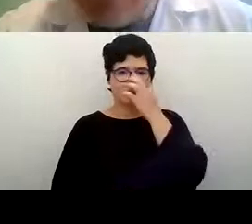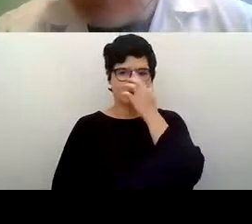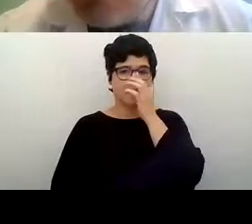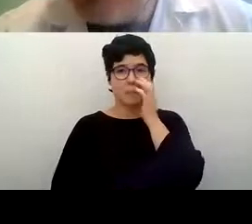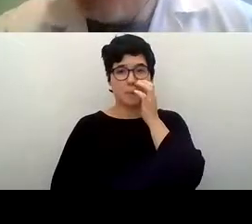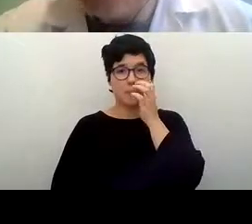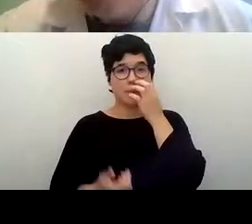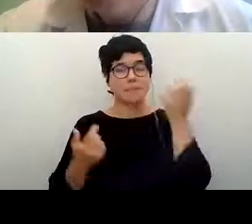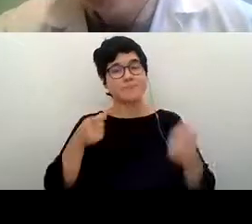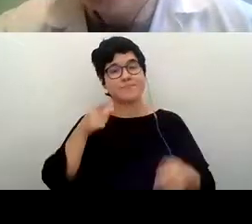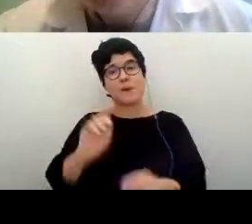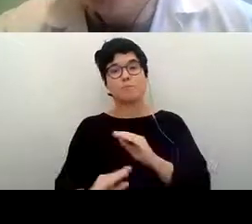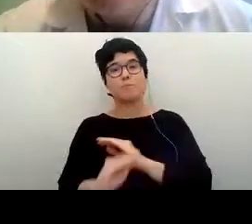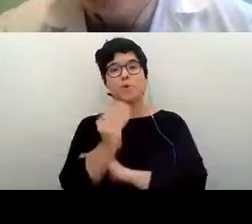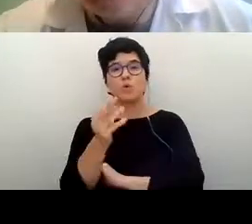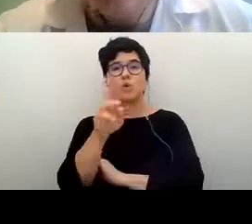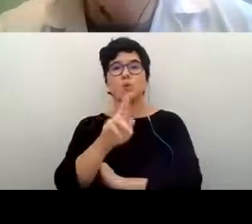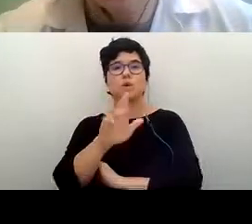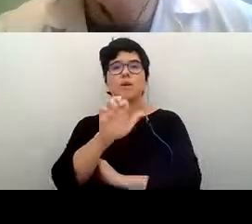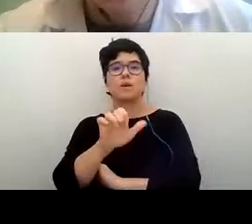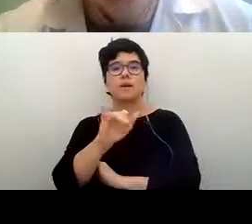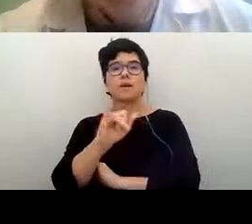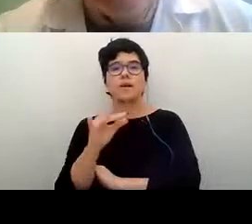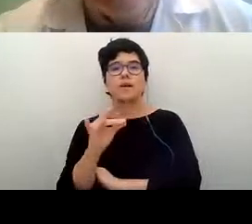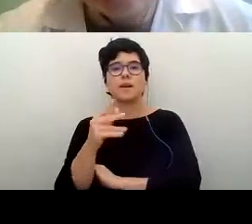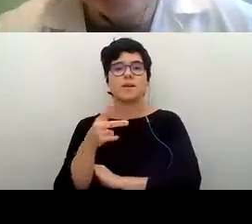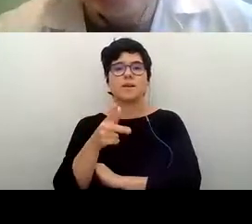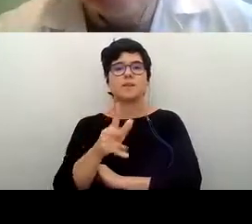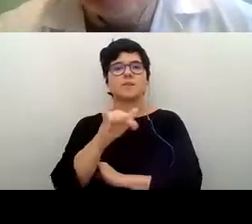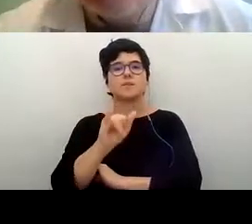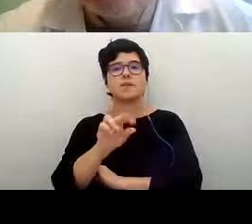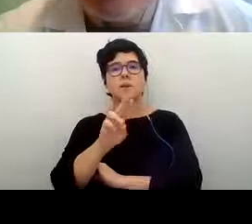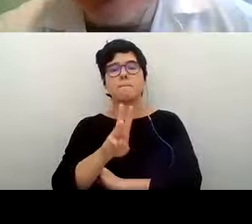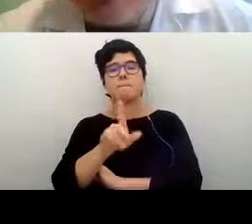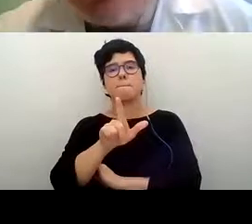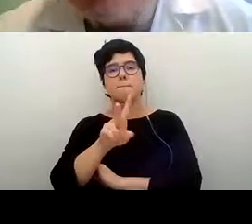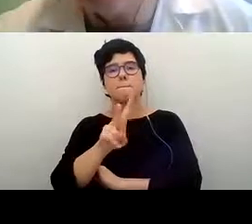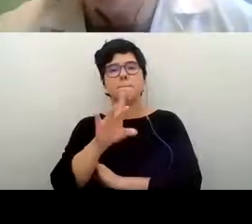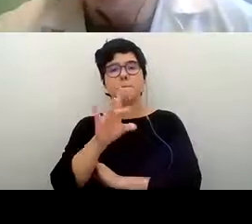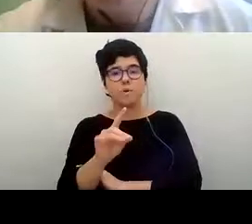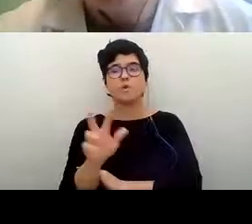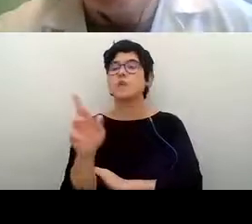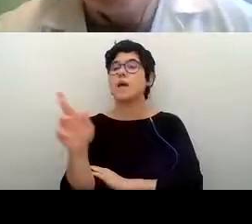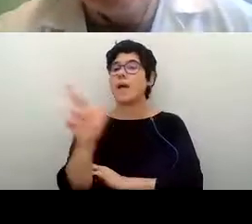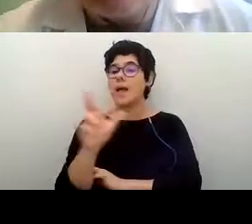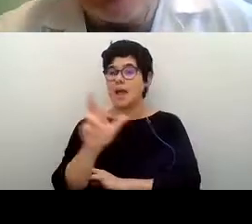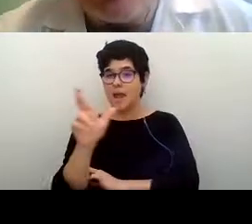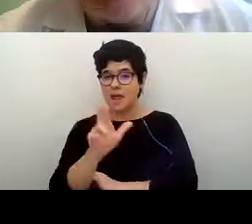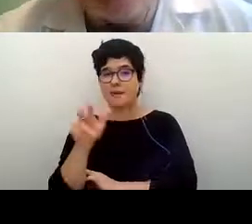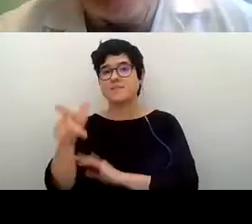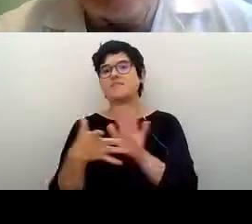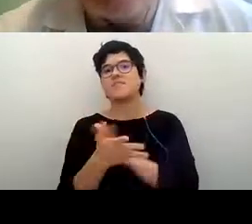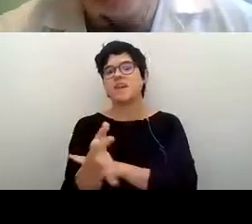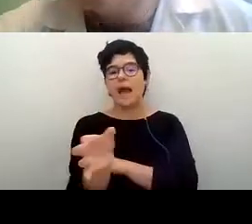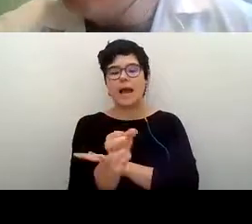El Reishi Plus, que como sabéis está disponible en cápsulas, el DLR, como sabéis, procede de cultivo, porque realmente es